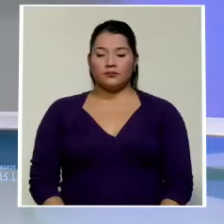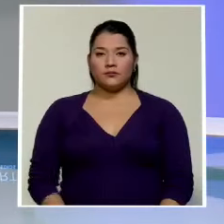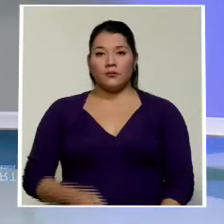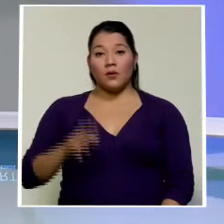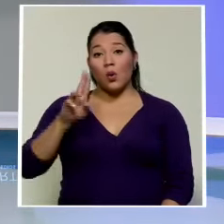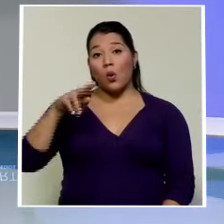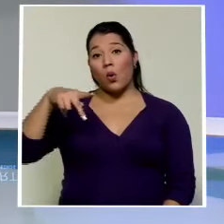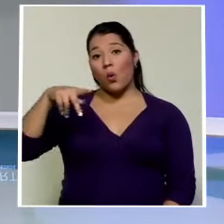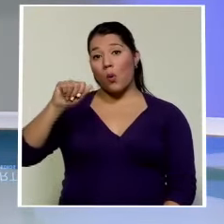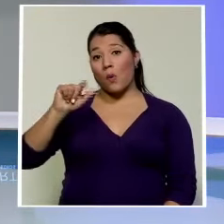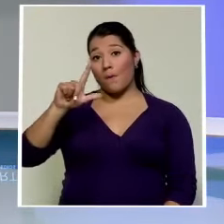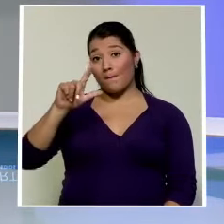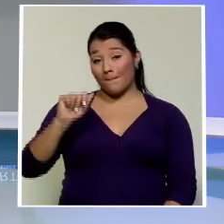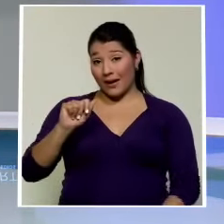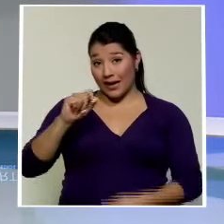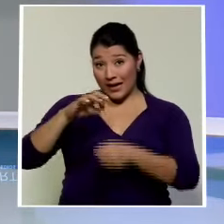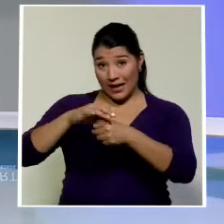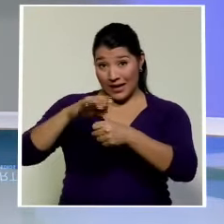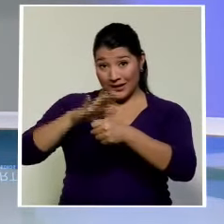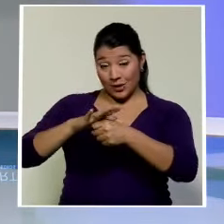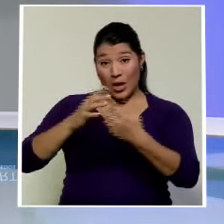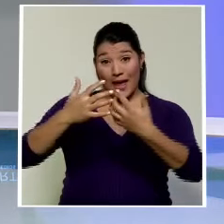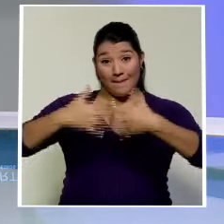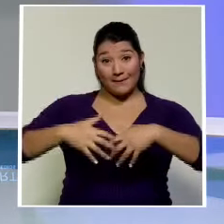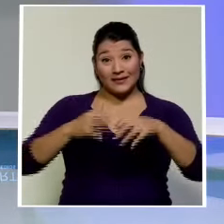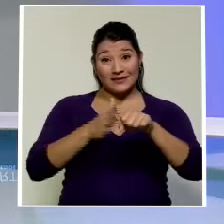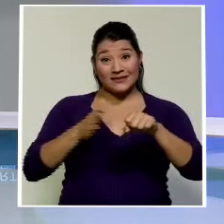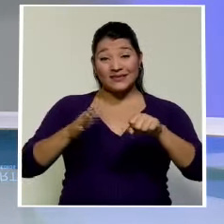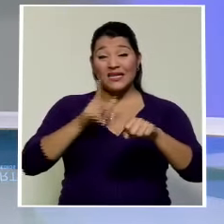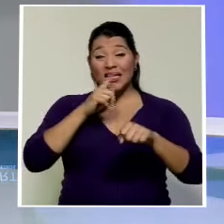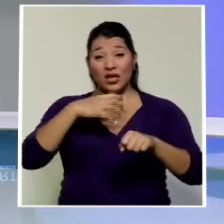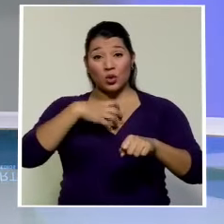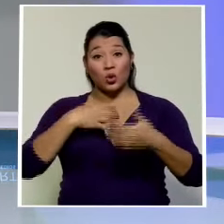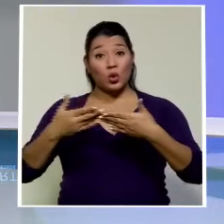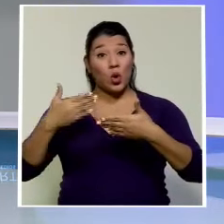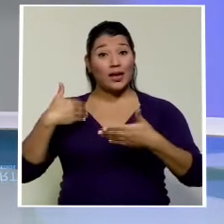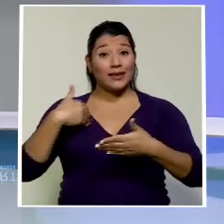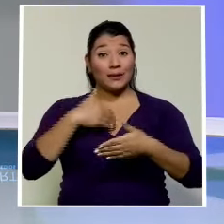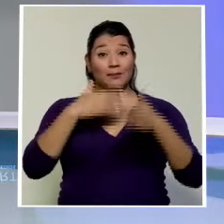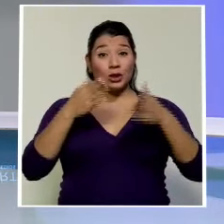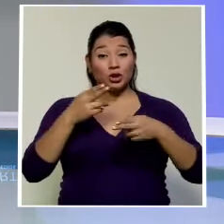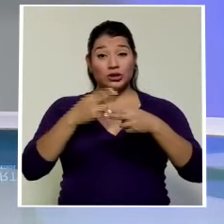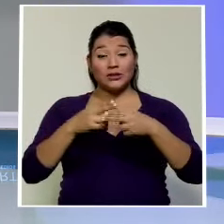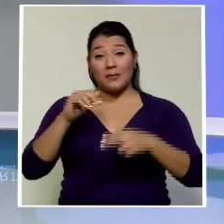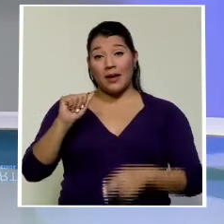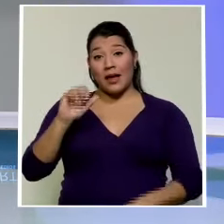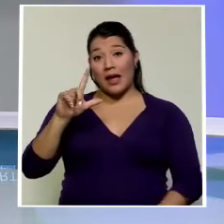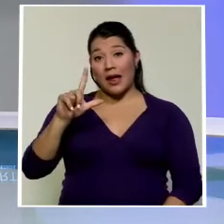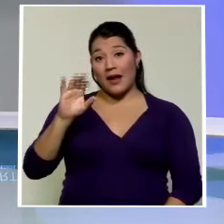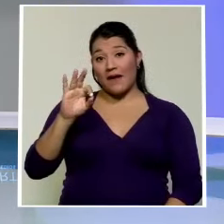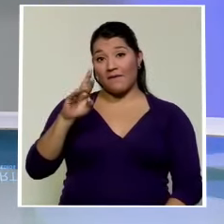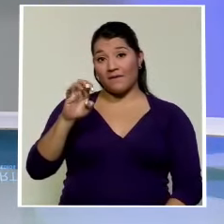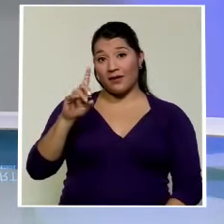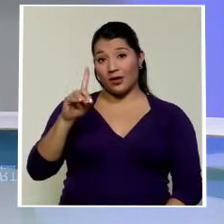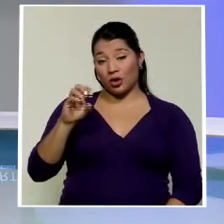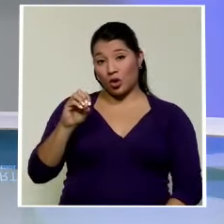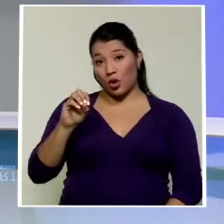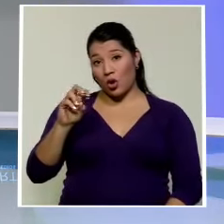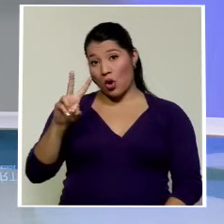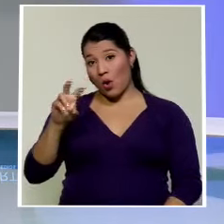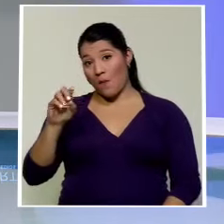Upala Agrícola, la empresa piñera del exministro Alfredo Bolio Pérez, ubicada en la zona norte del país,